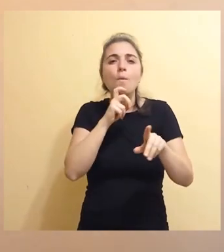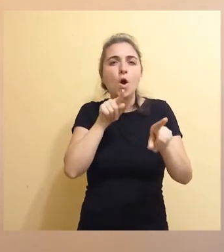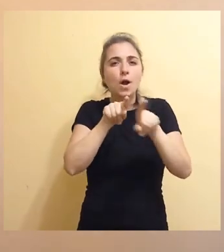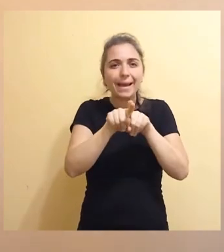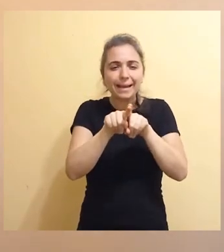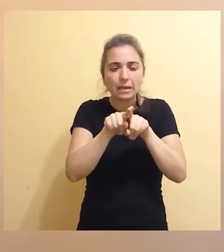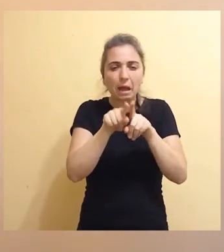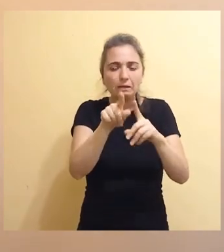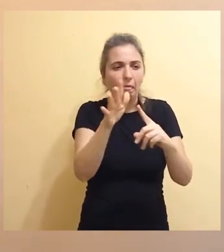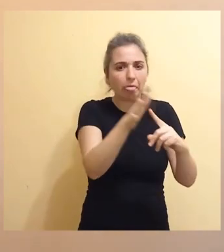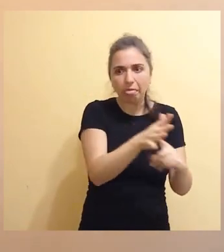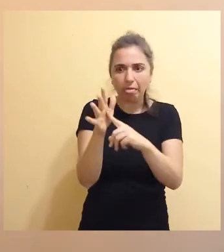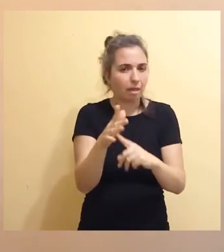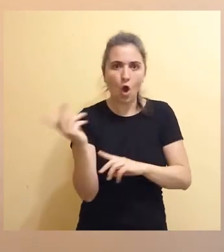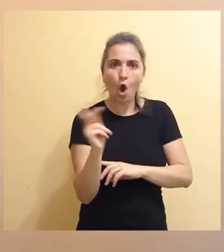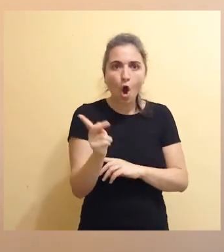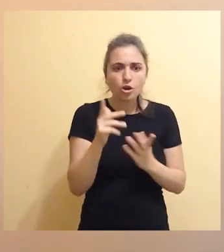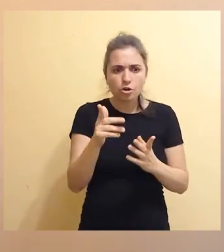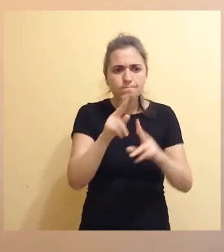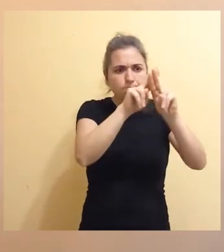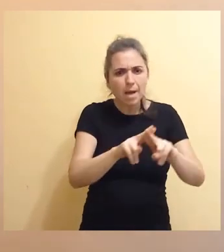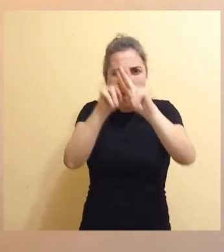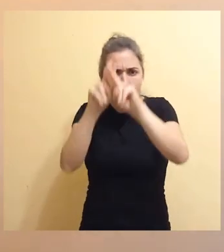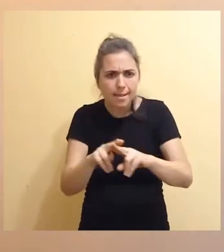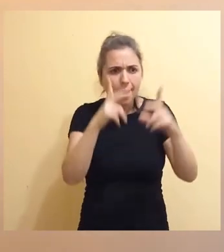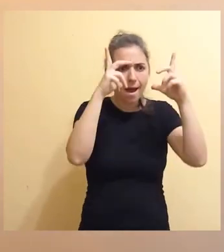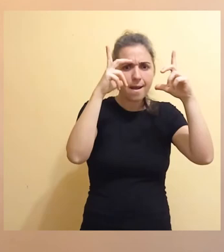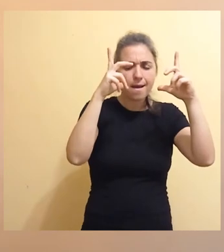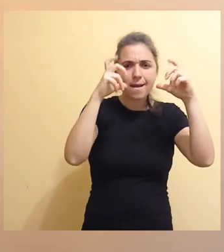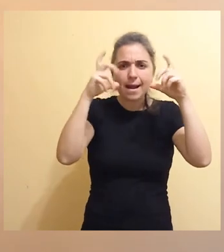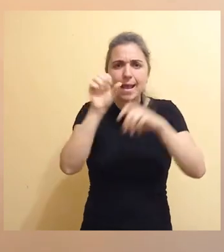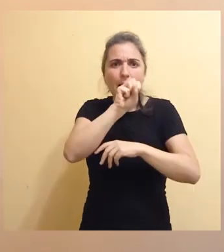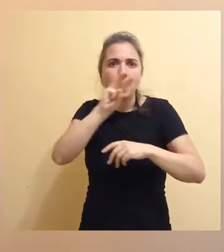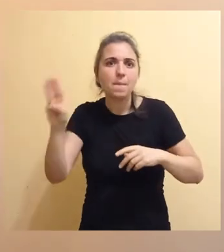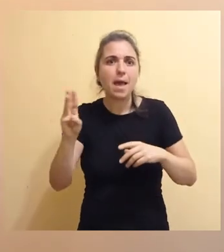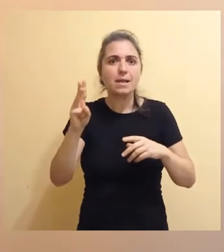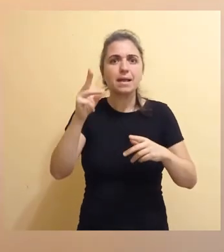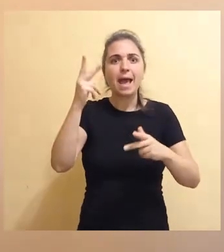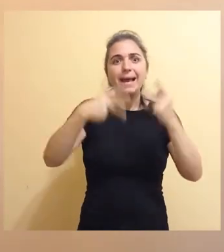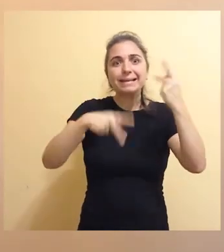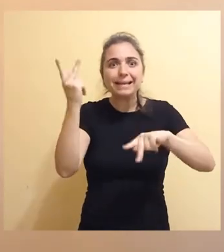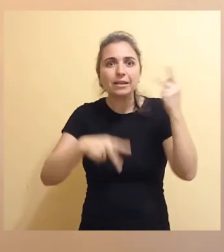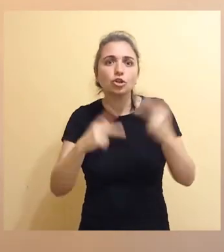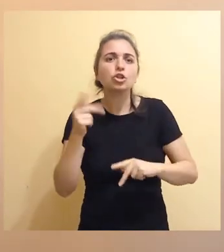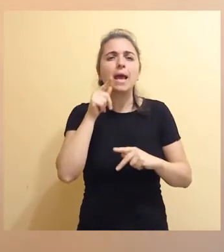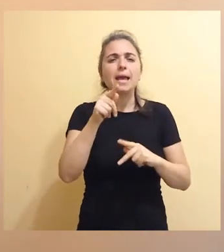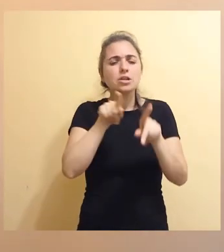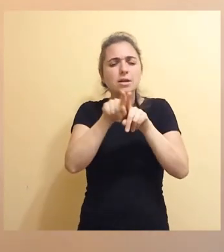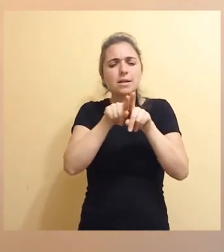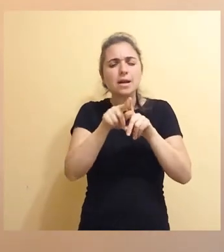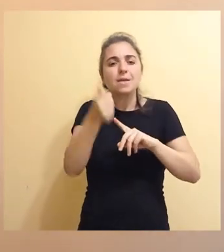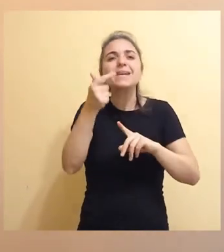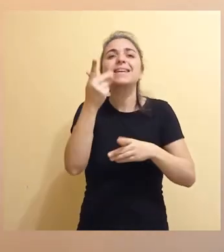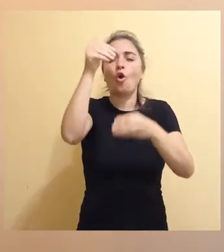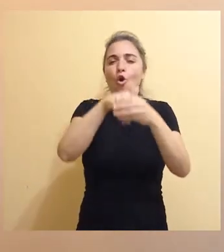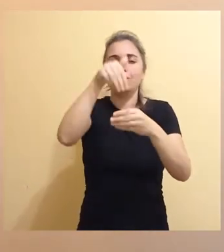forma crítica, no anularlos, pero bueno, sí, analizar esas galerías, esos TikToks, ¿no? De una forma